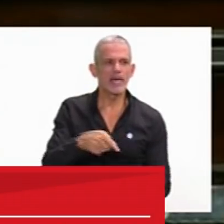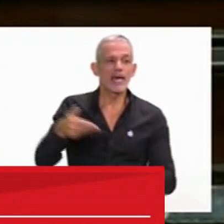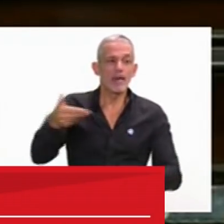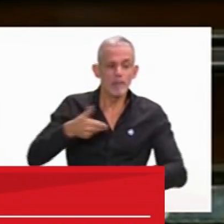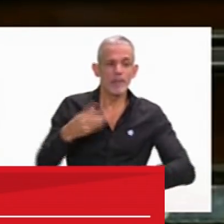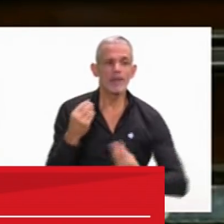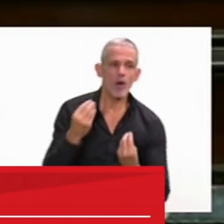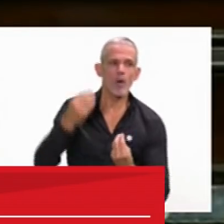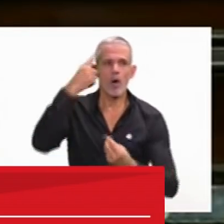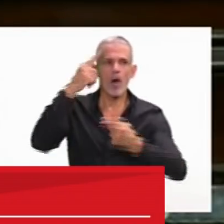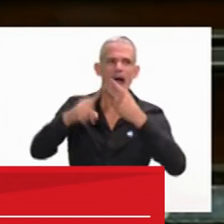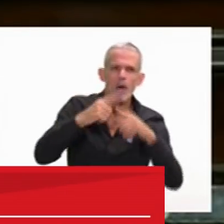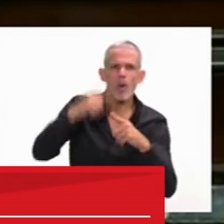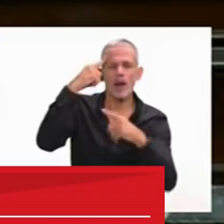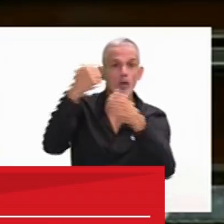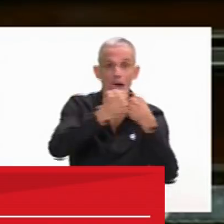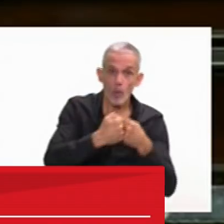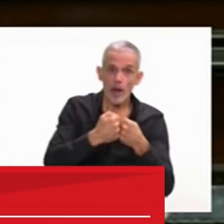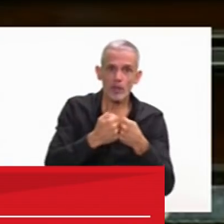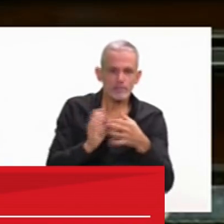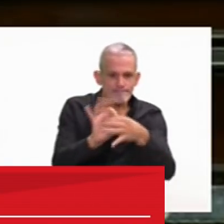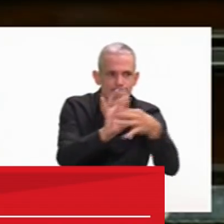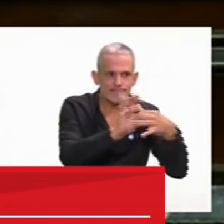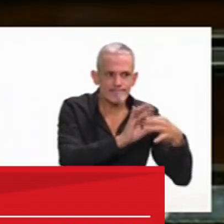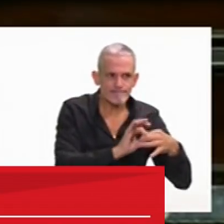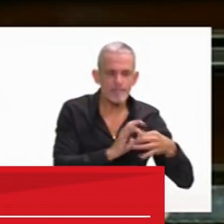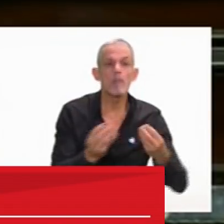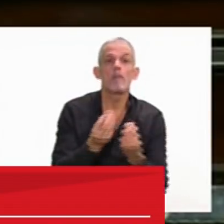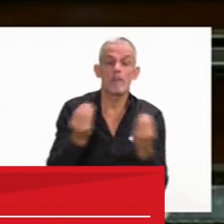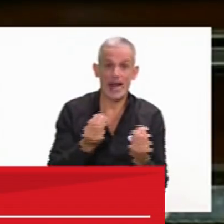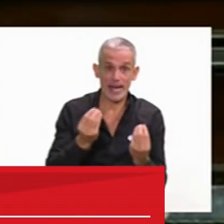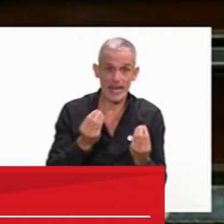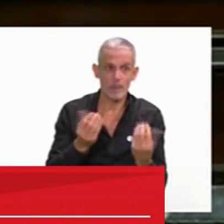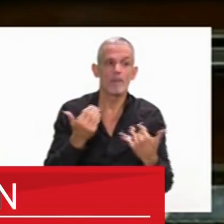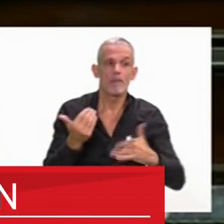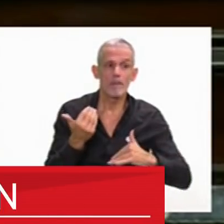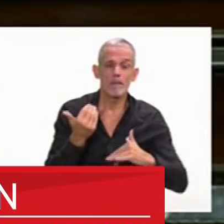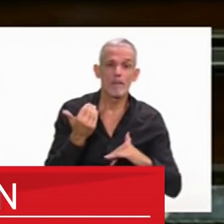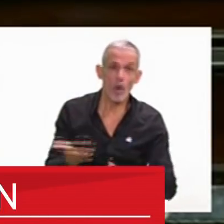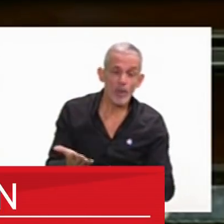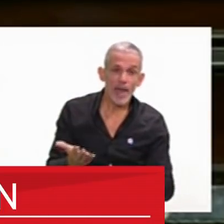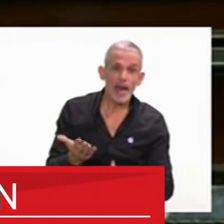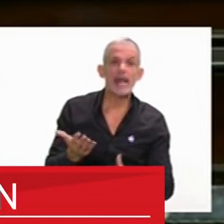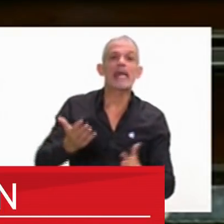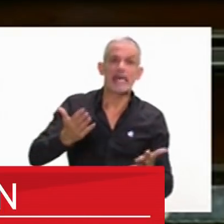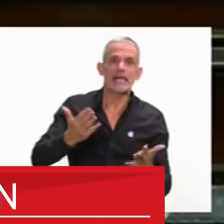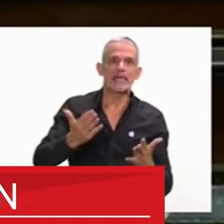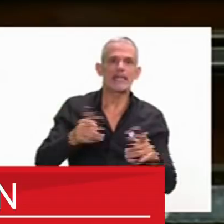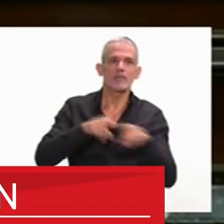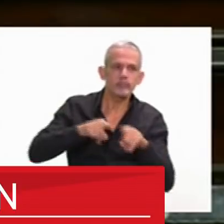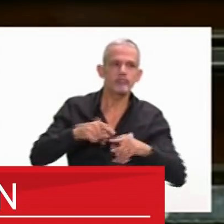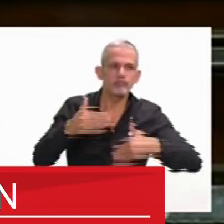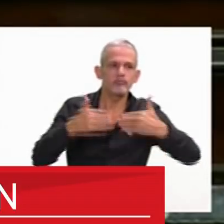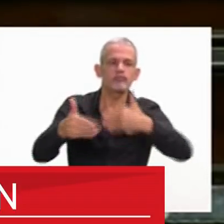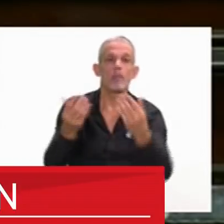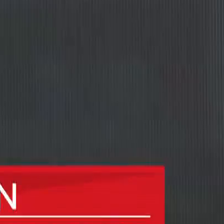de construir los acuerdos necesarios para lograr una mayor velocidad en nuestro camino hacia